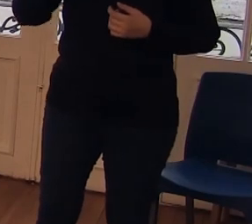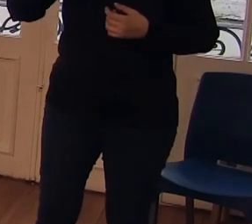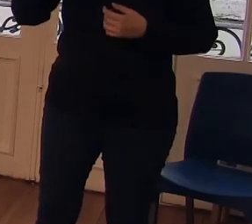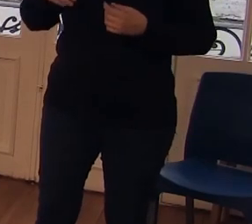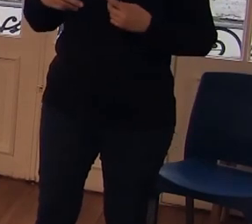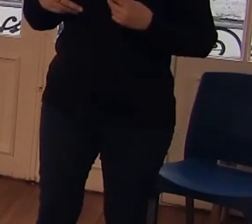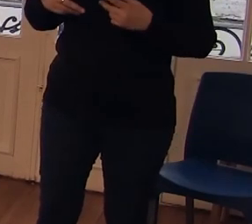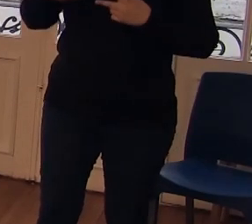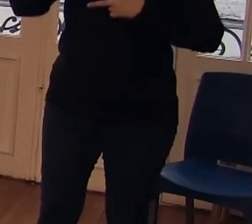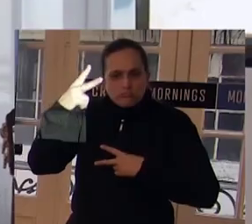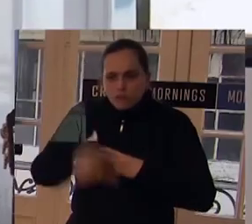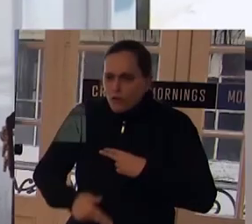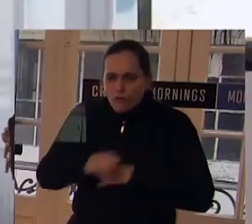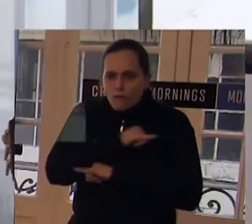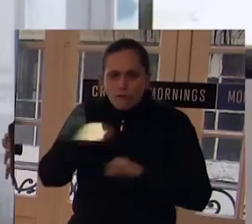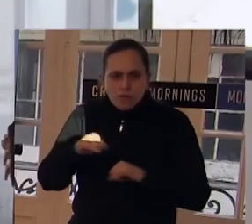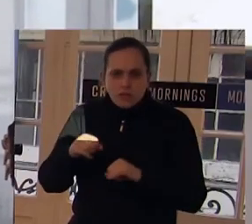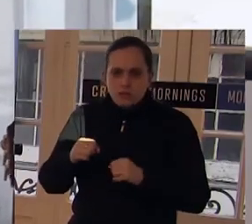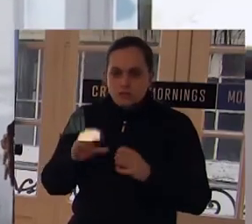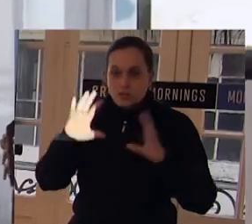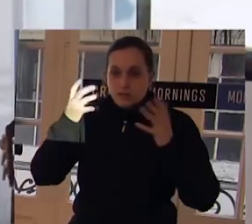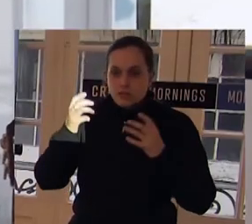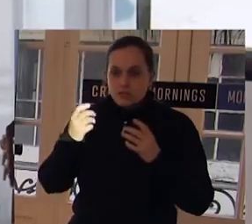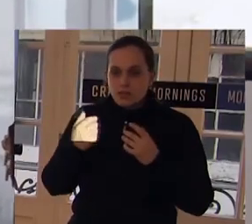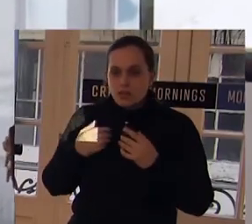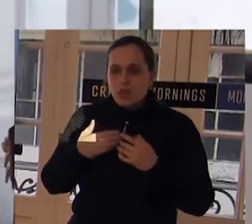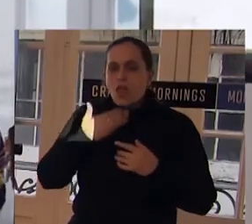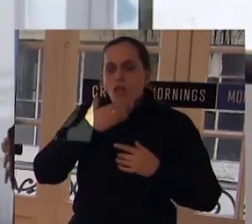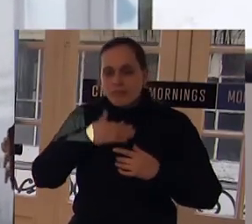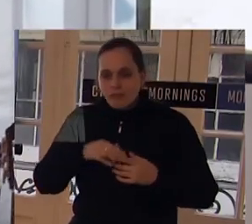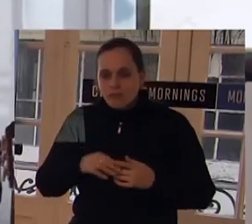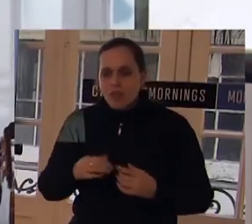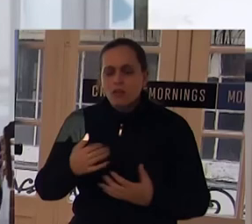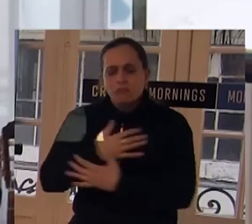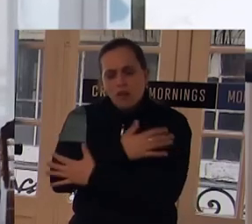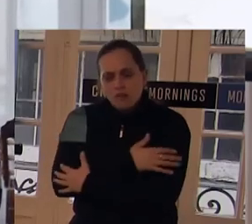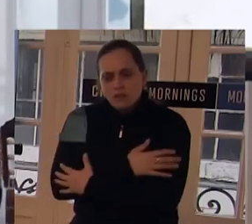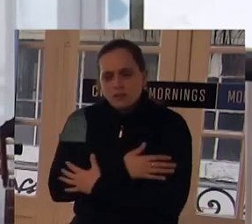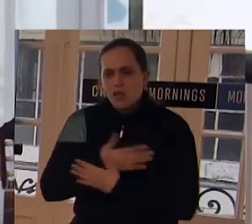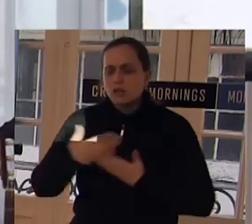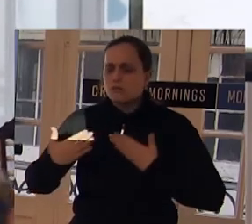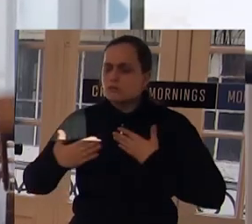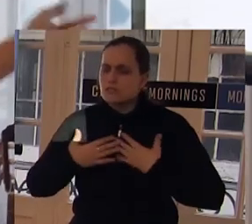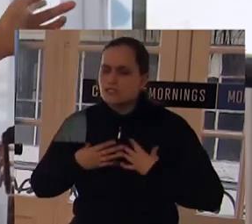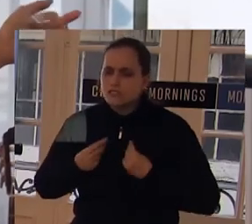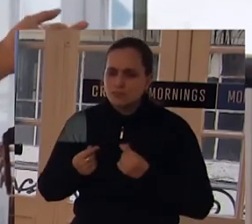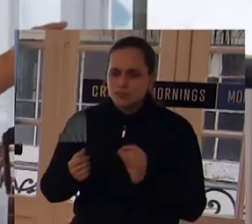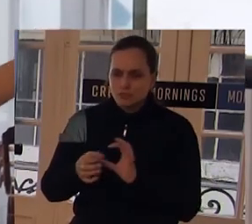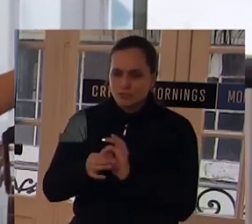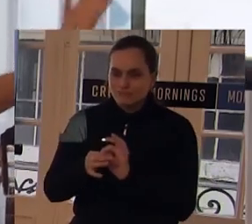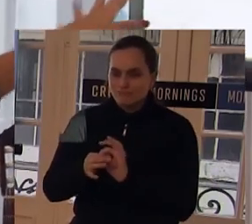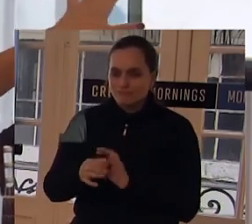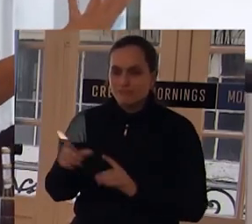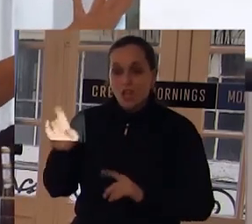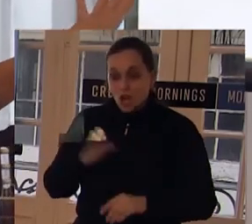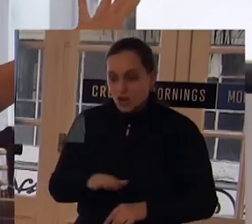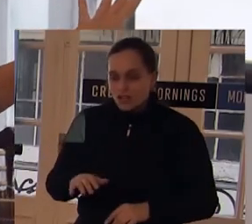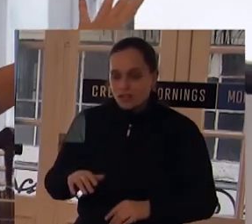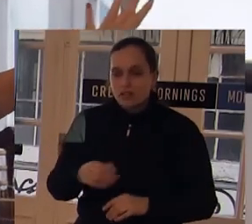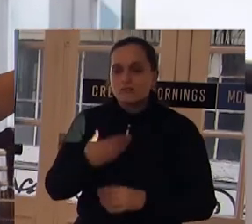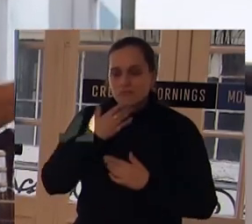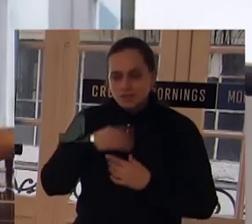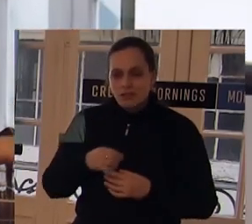era si nos entendíamos, si generamos una revolución empática. Ellos lo entendieron, no había que